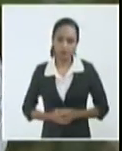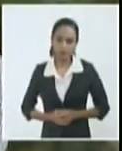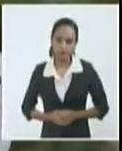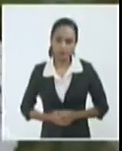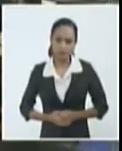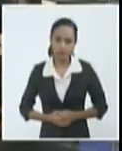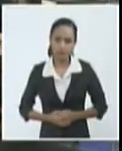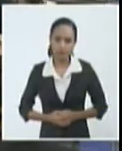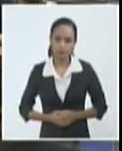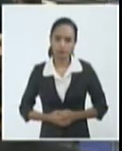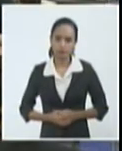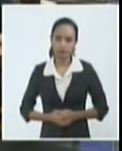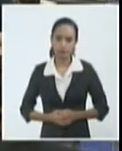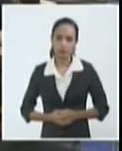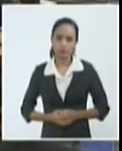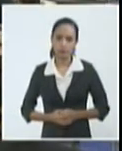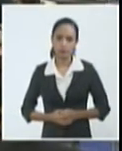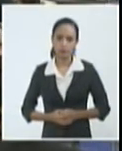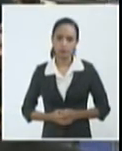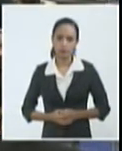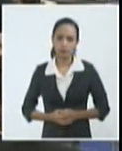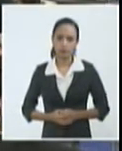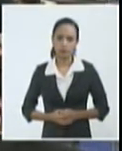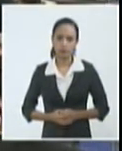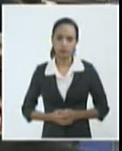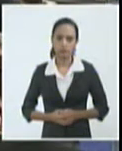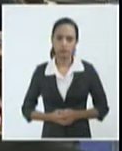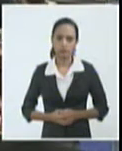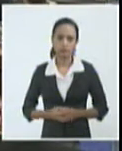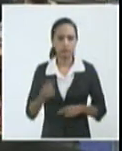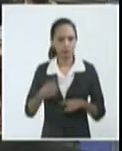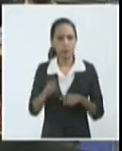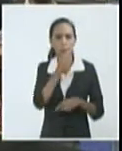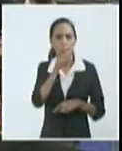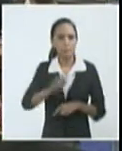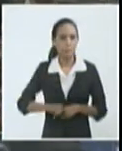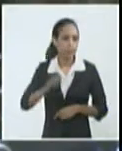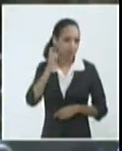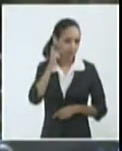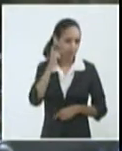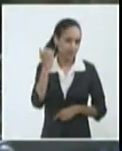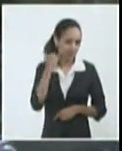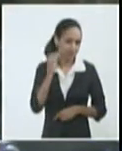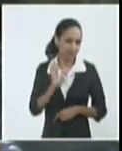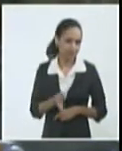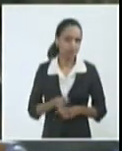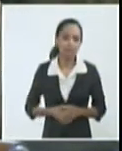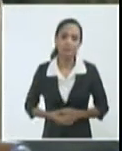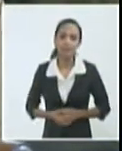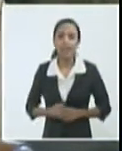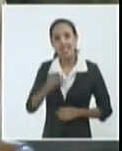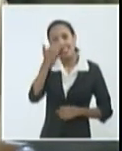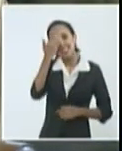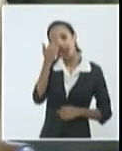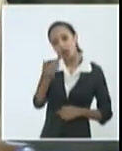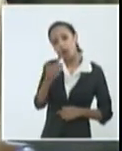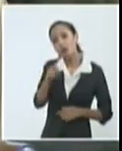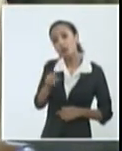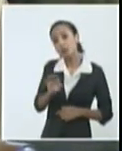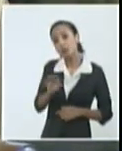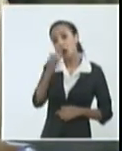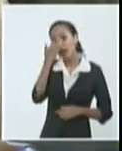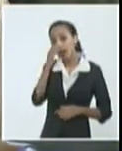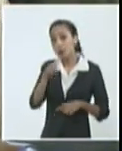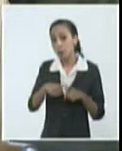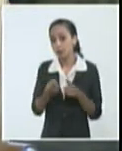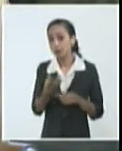pandémico. Talía. Sí, un saludo, presidente Díaz-Canel, gracias por la oportunidad. Usted ha hablado